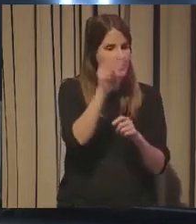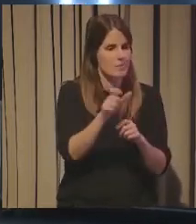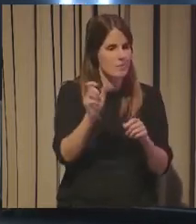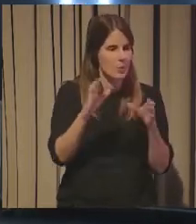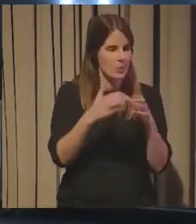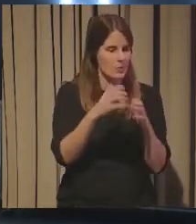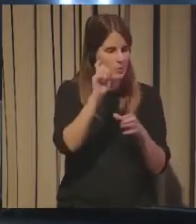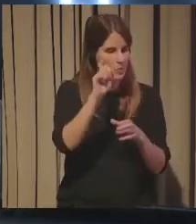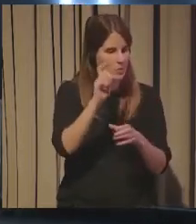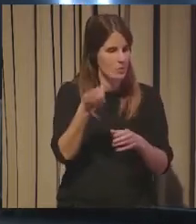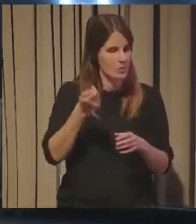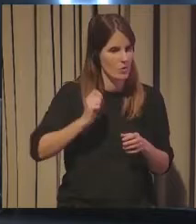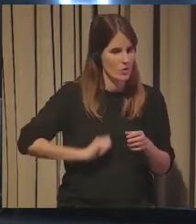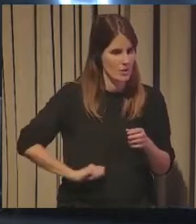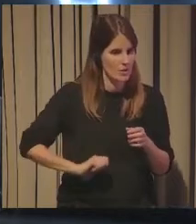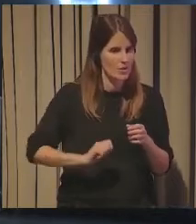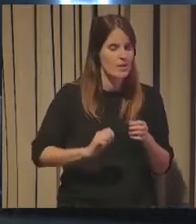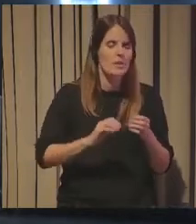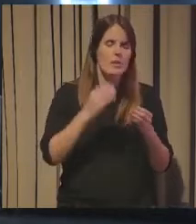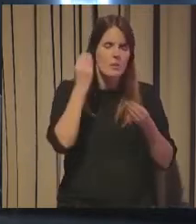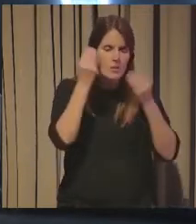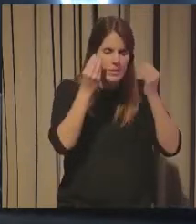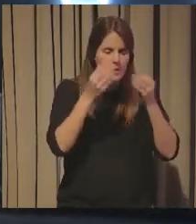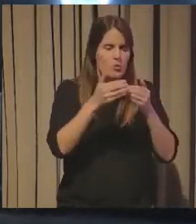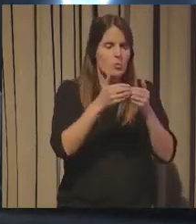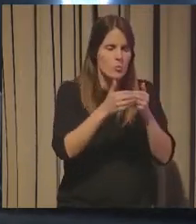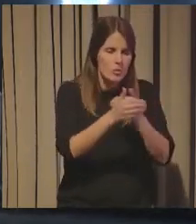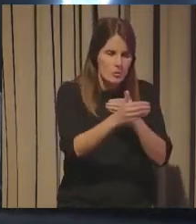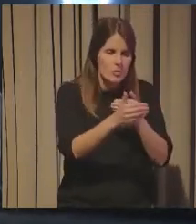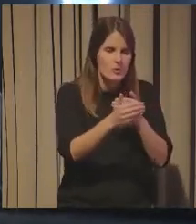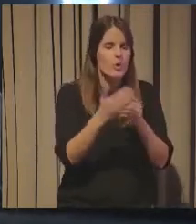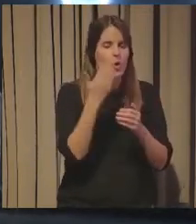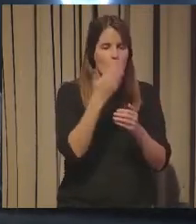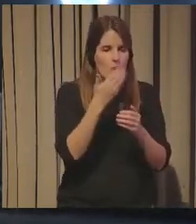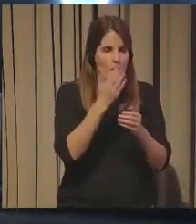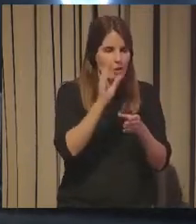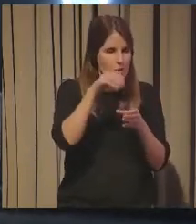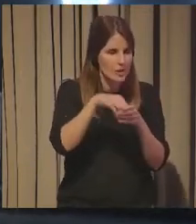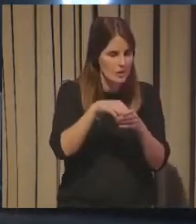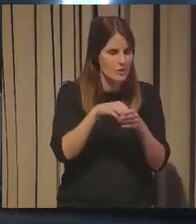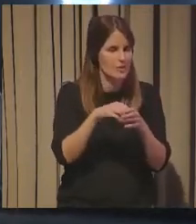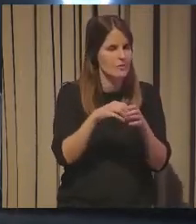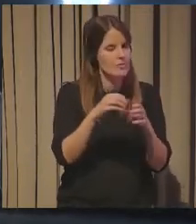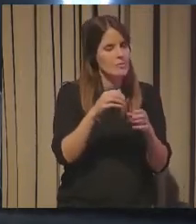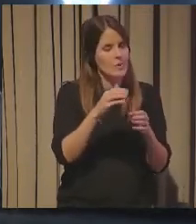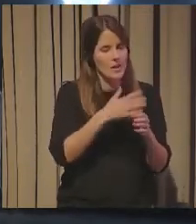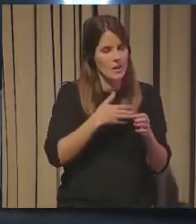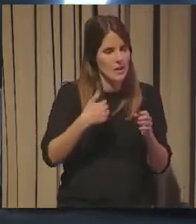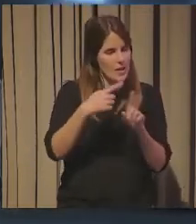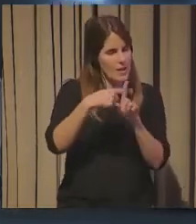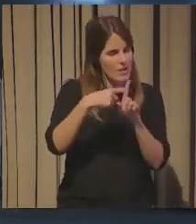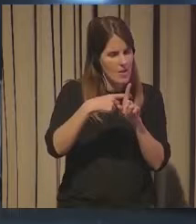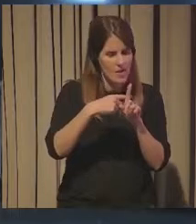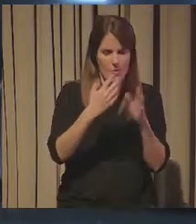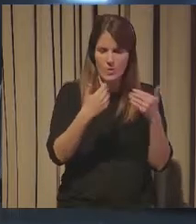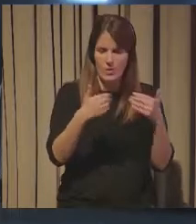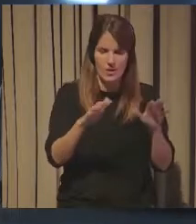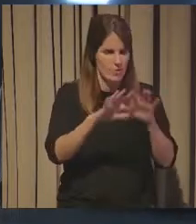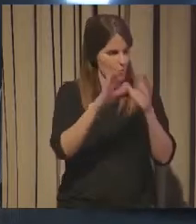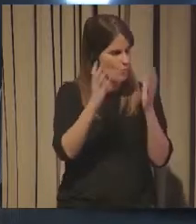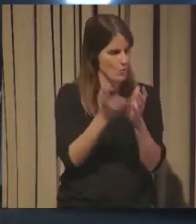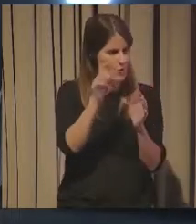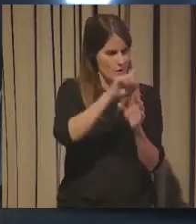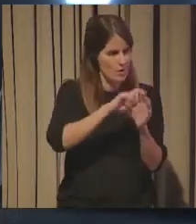incluir el pensamiento prospectivo en sus aulas y en sus escuelas, a todo tipo de niveles y en todo el mundo. En el